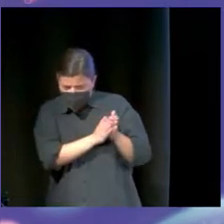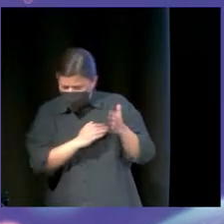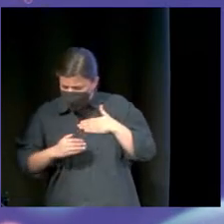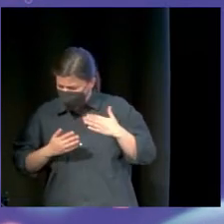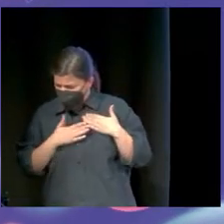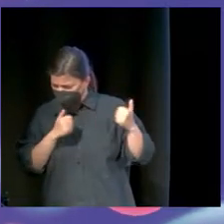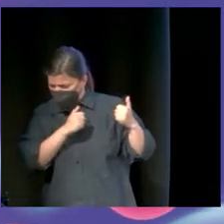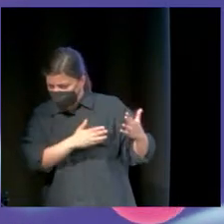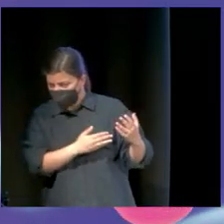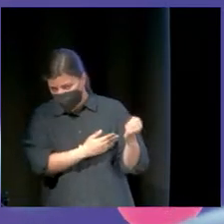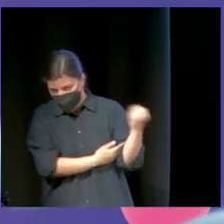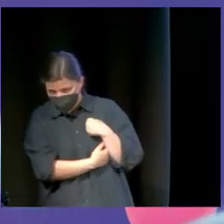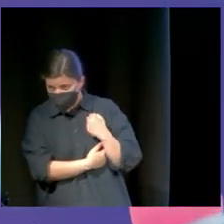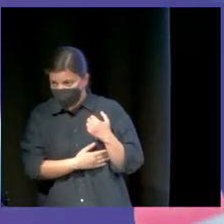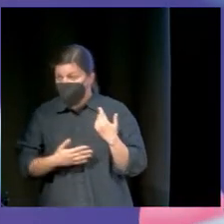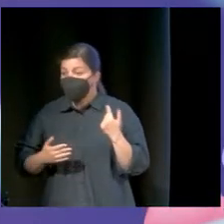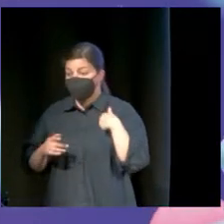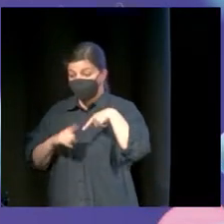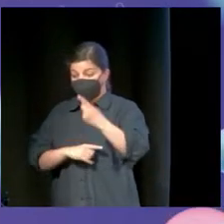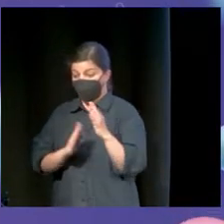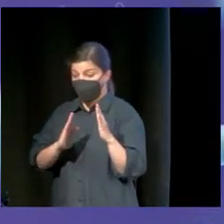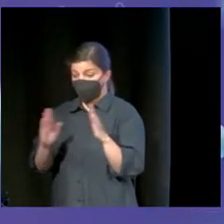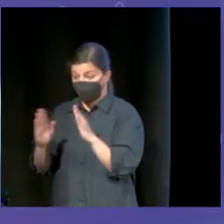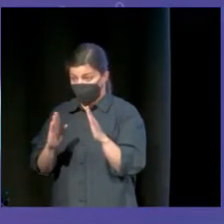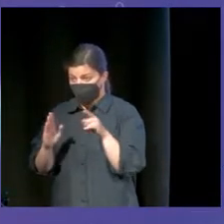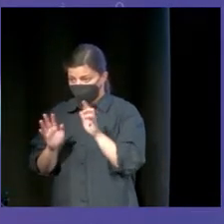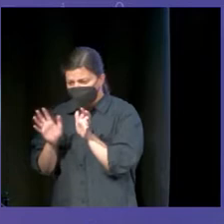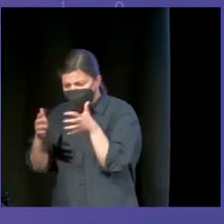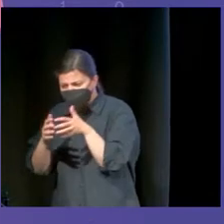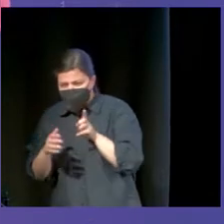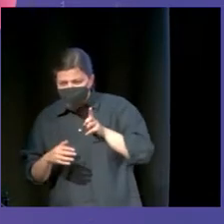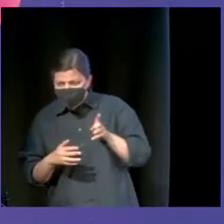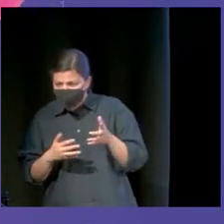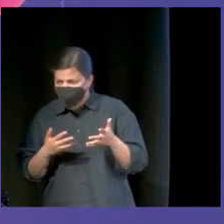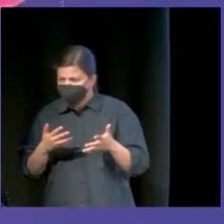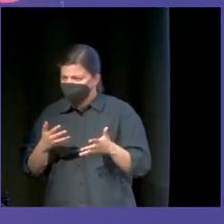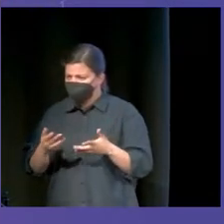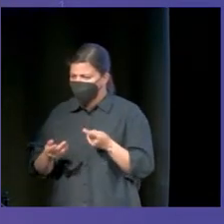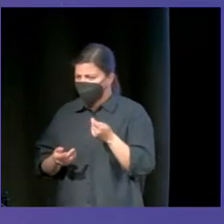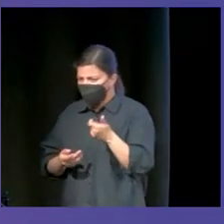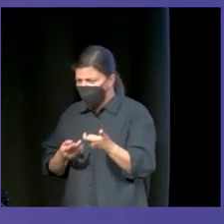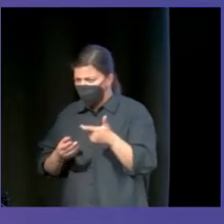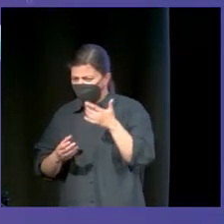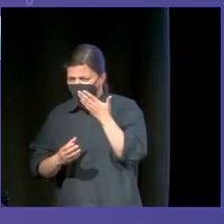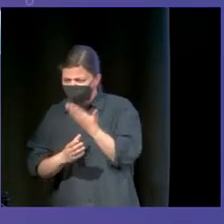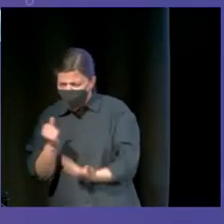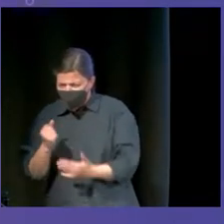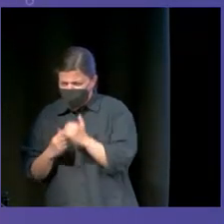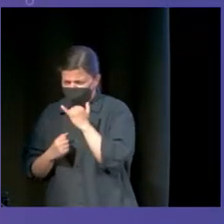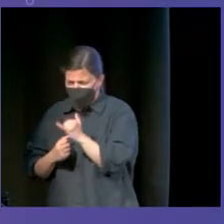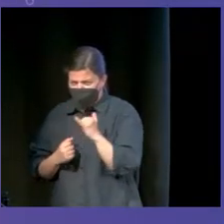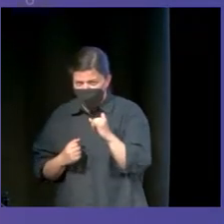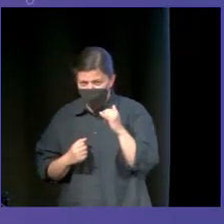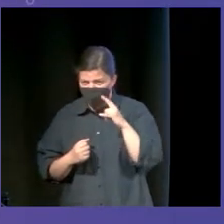pero luego llega un momento en el que este internet pues empiezan a verse fallos no vemos